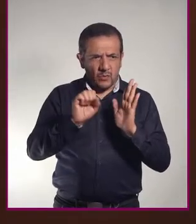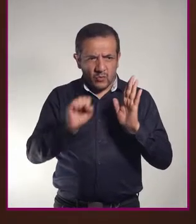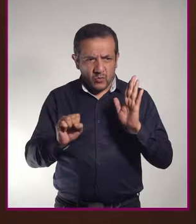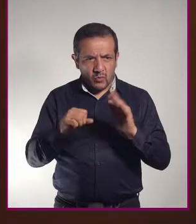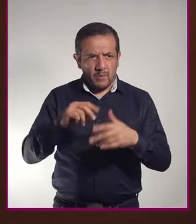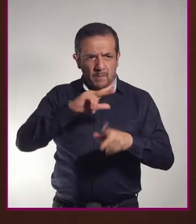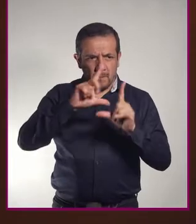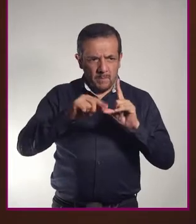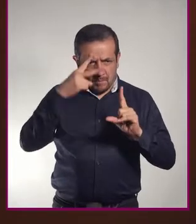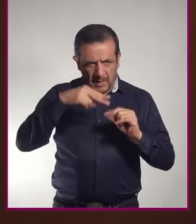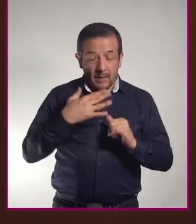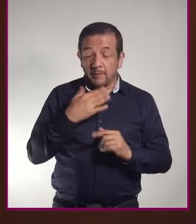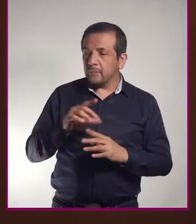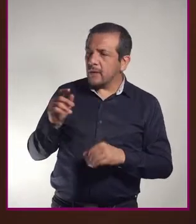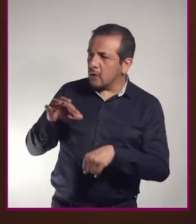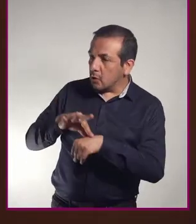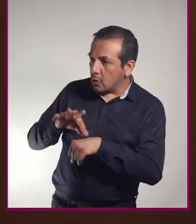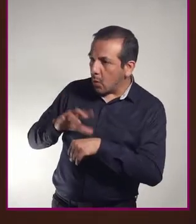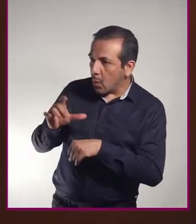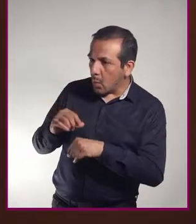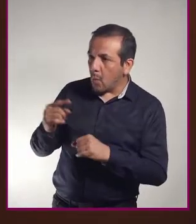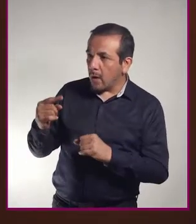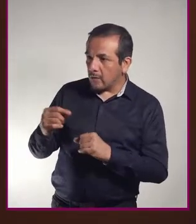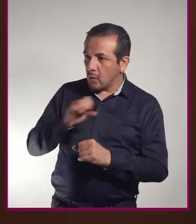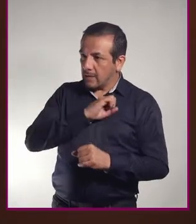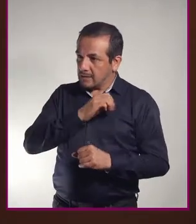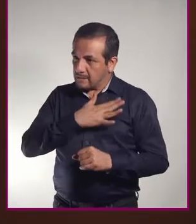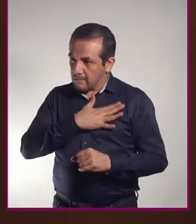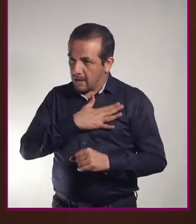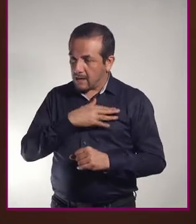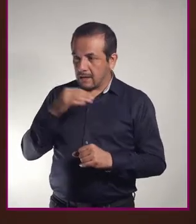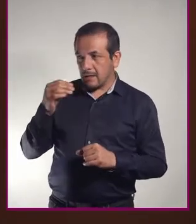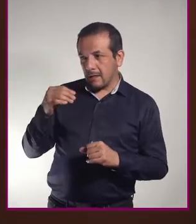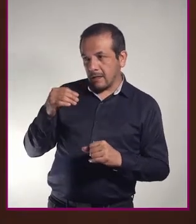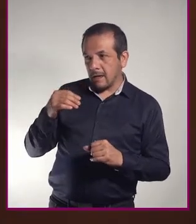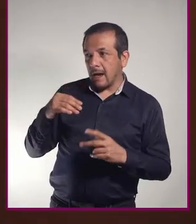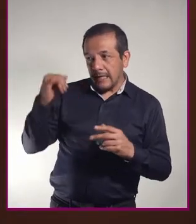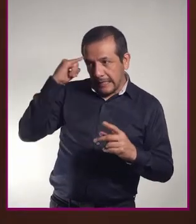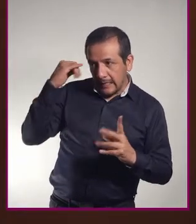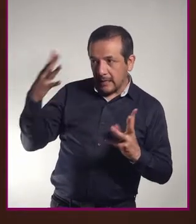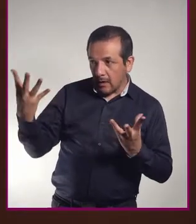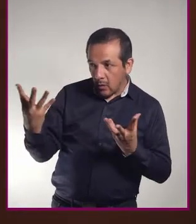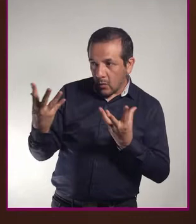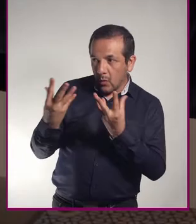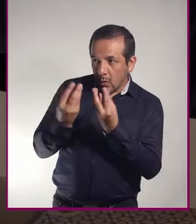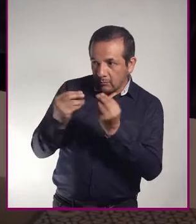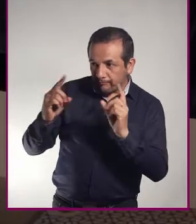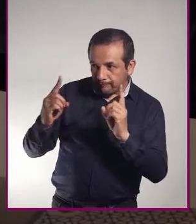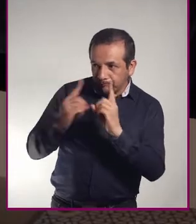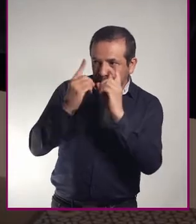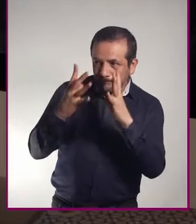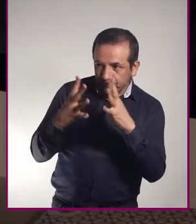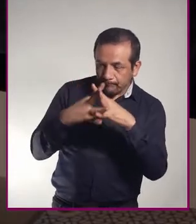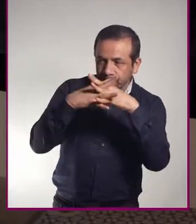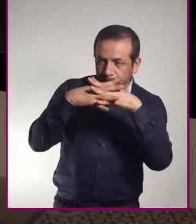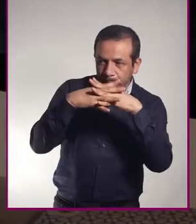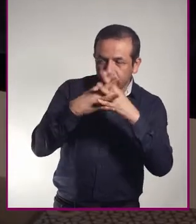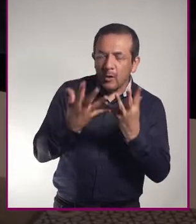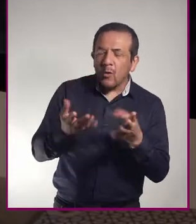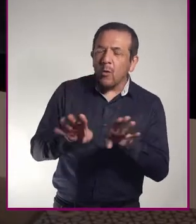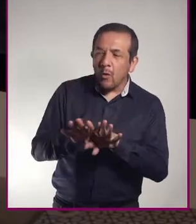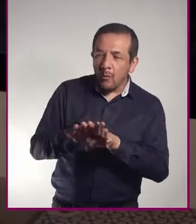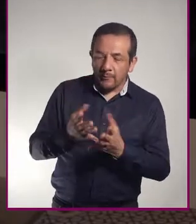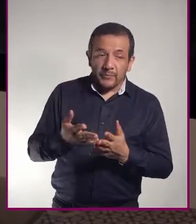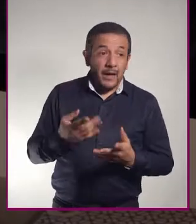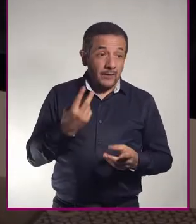Doctor, ¿qué pasó cuando se encontraron las dos culturas? ¿Cómo se construyó la alimentación del Nuevo Mundo? Fue un choque de dos